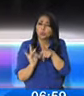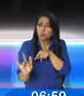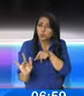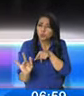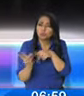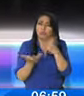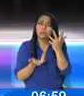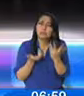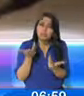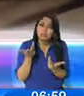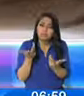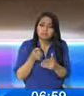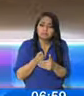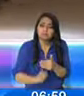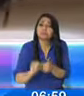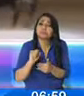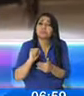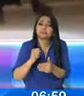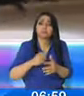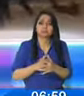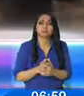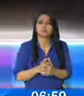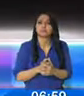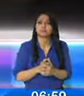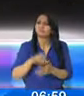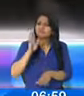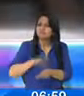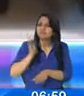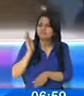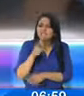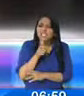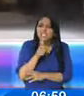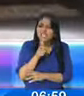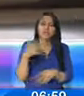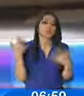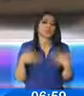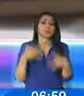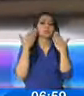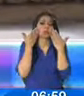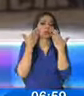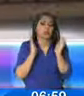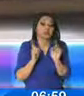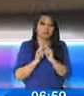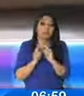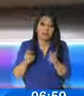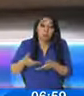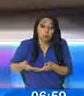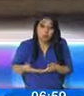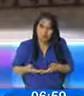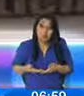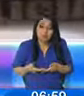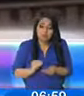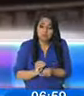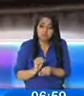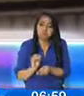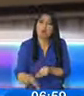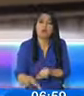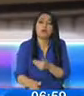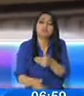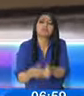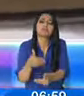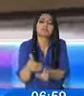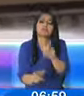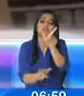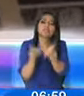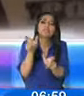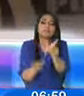apenas habr nacido los causantes de este reprochable acto nunca se imaginaron que el diminuto cuerpecito que se formaba iba a ser descubierto por por unos